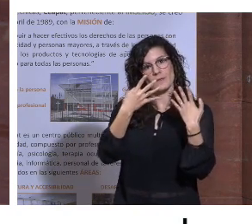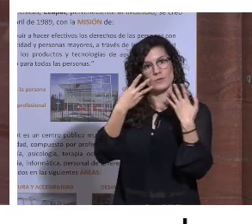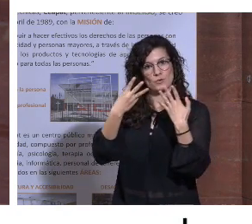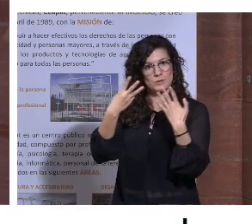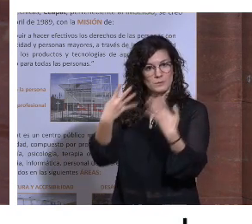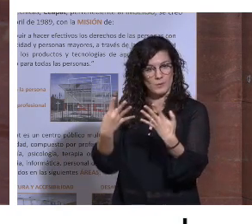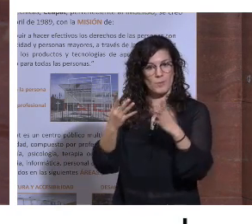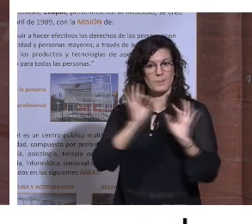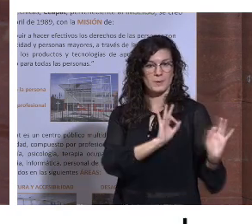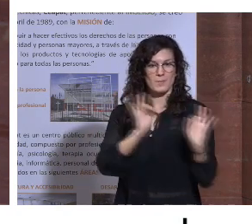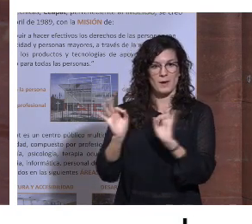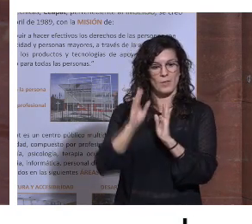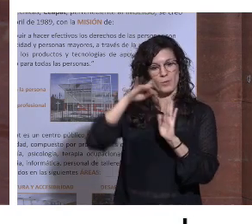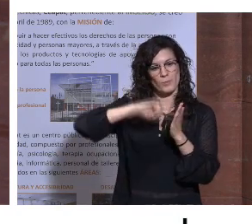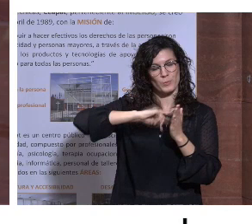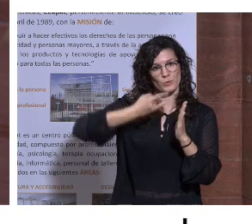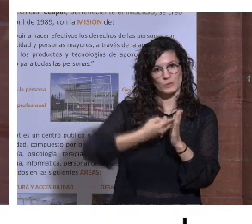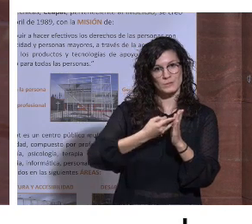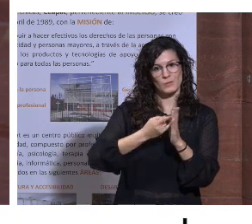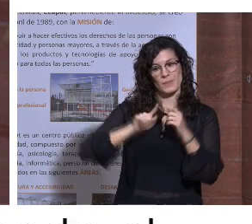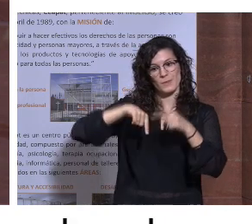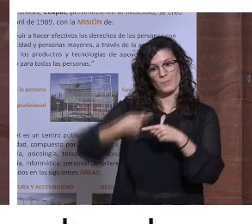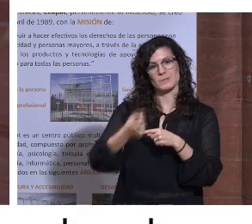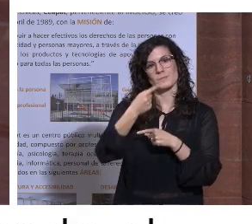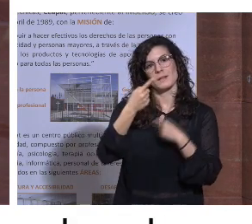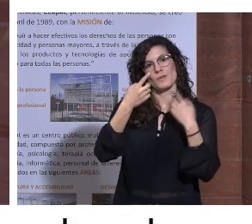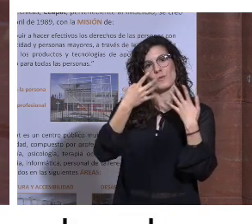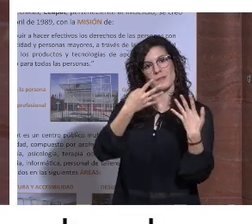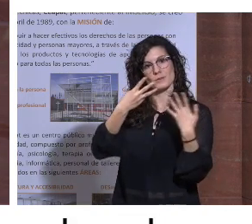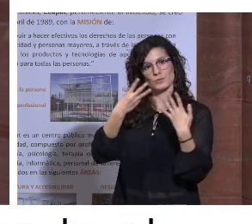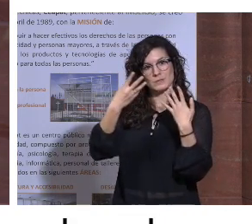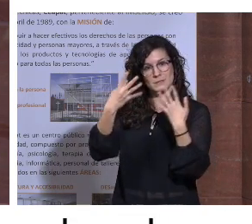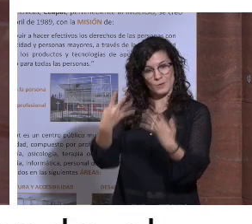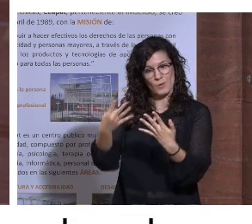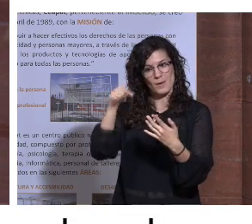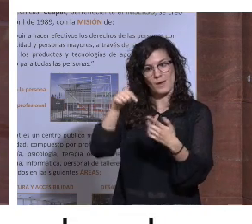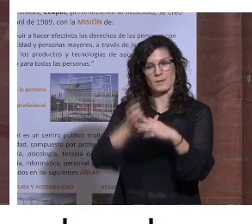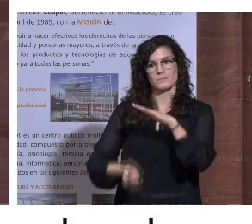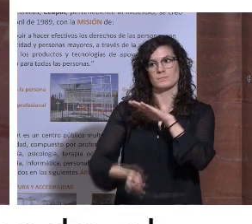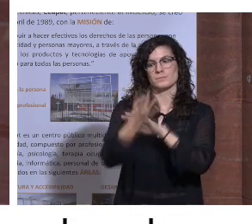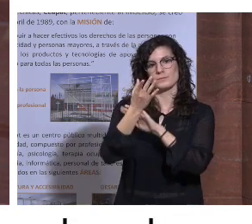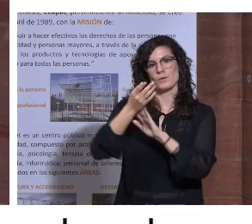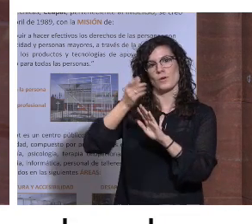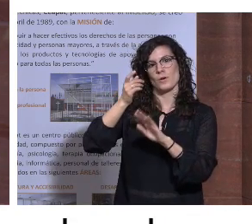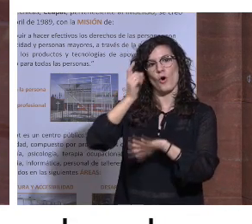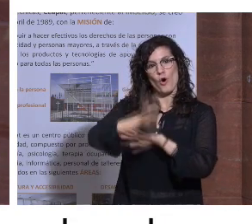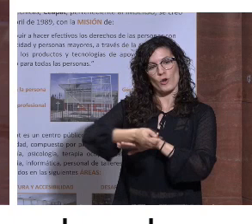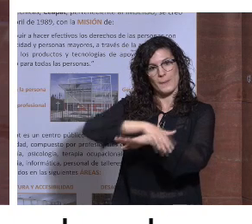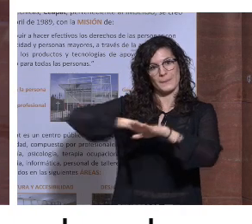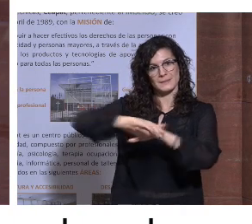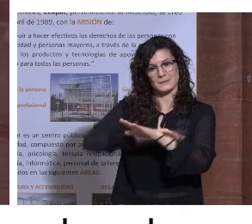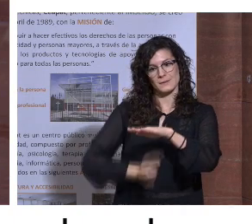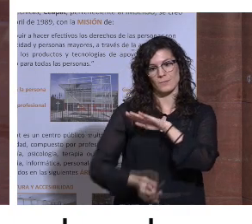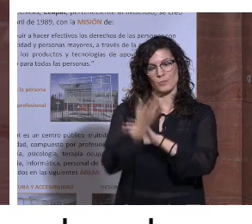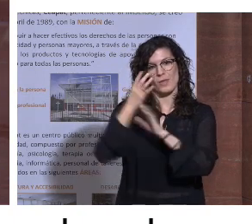en María de Guzmán, antes de que en el 89 ya en esta sede se publicara la orden ministerial de creación